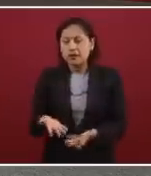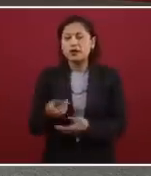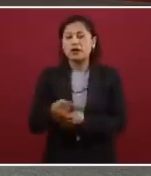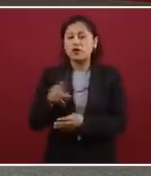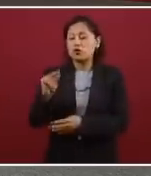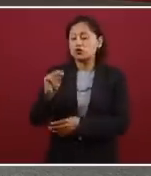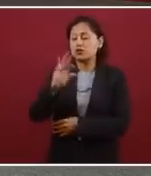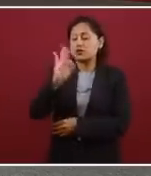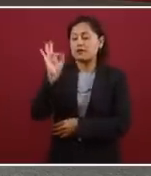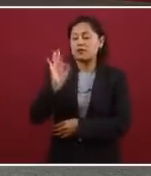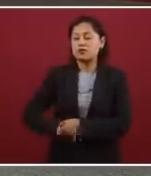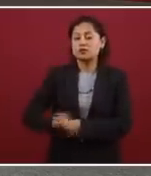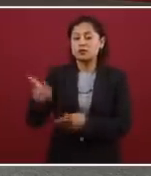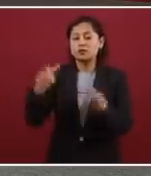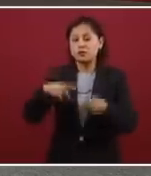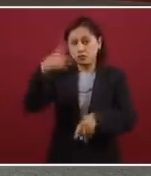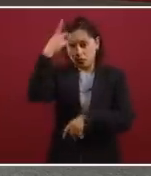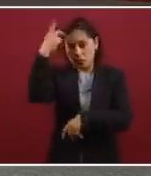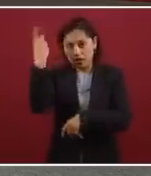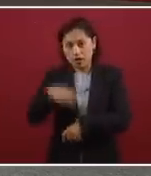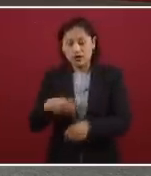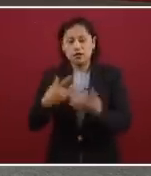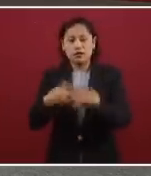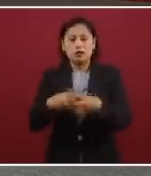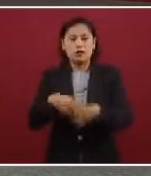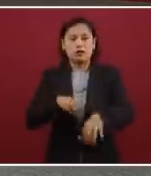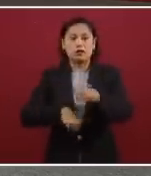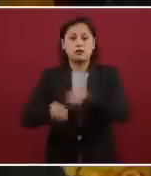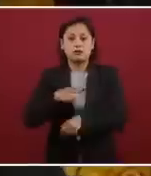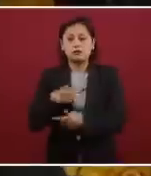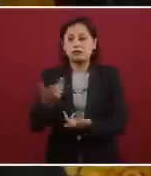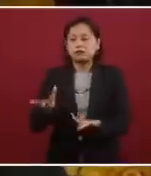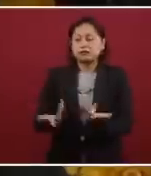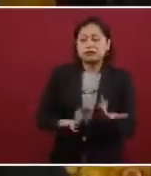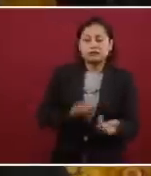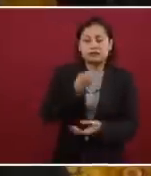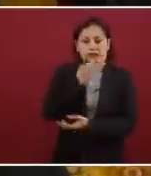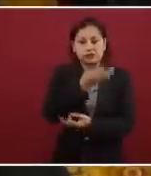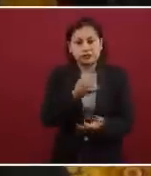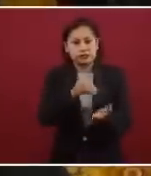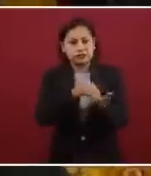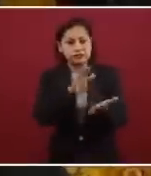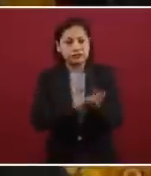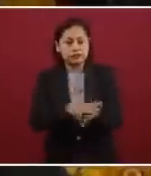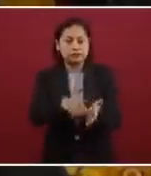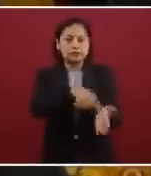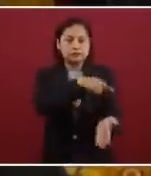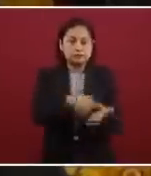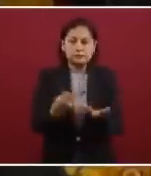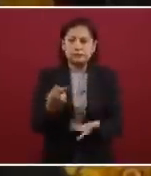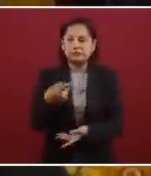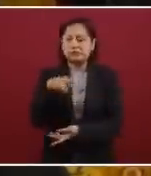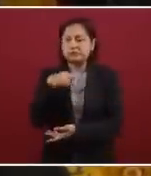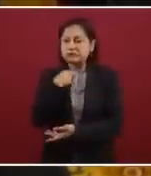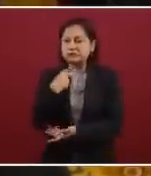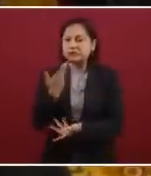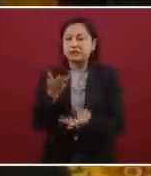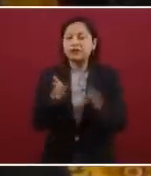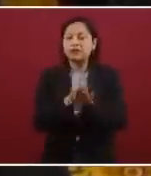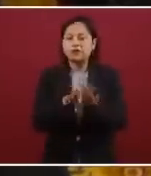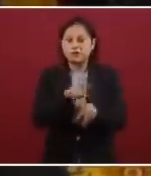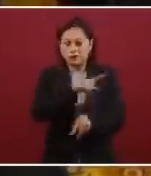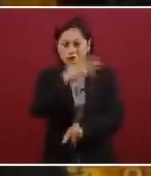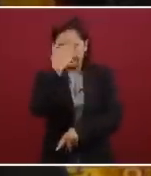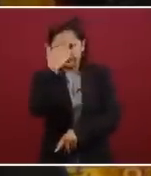ha reportado pérdidas, algunos cierres, otros están prácticamente en quiebra. ¿Sabía usted, conocía de esta situación, ya se